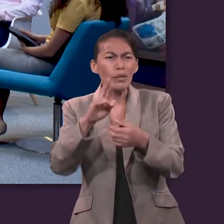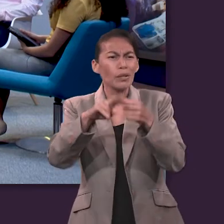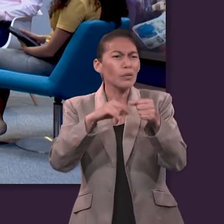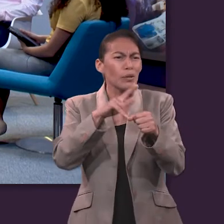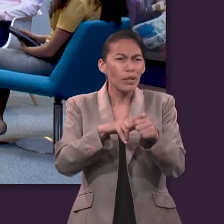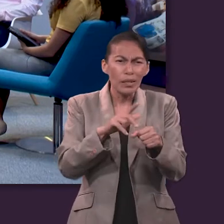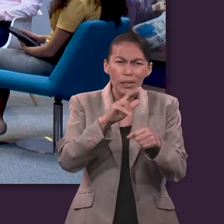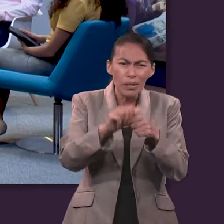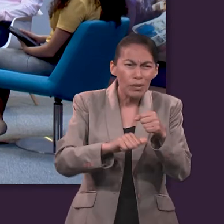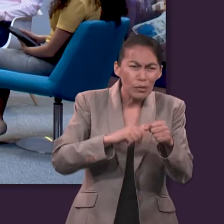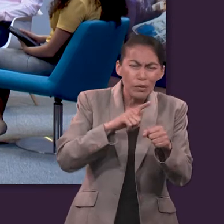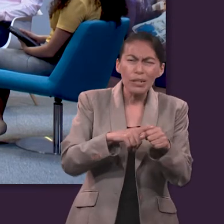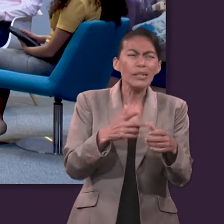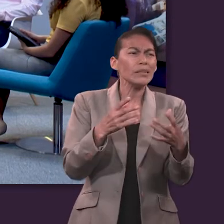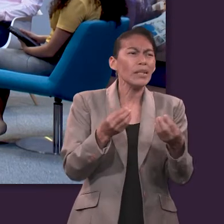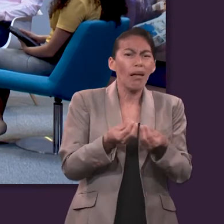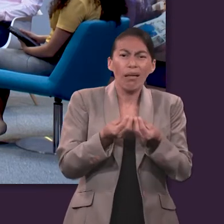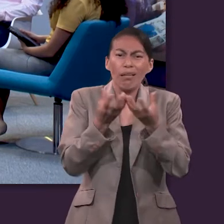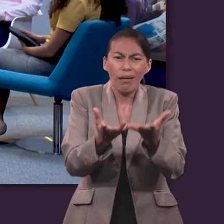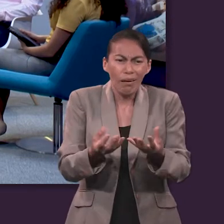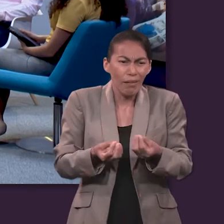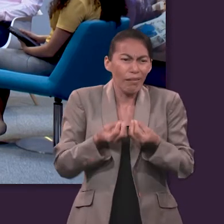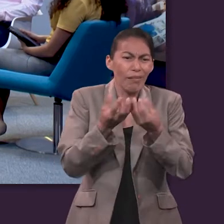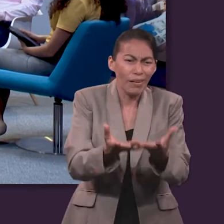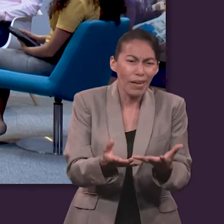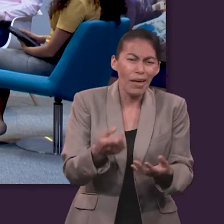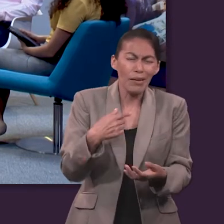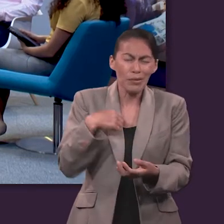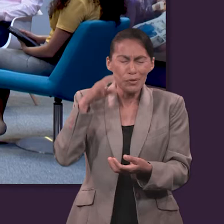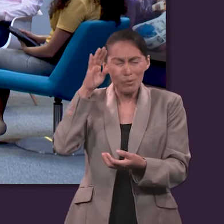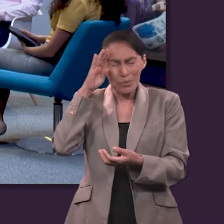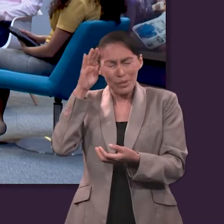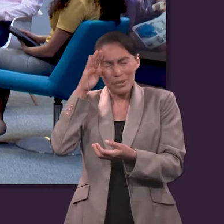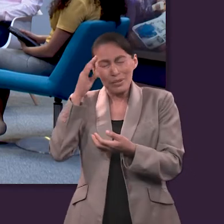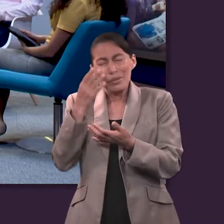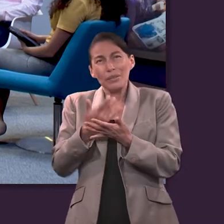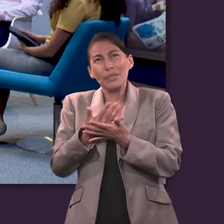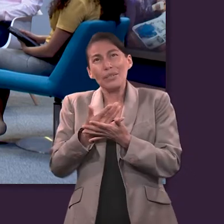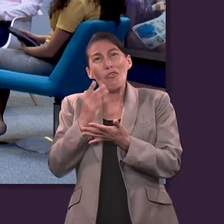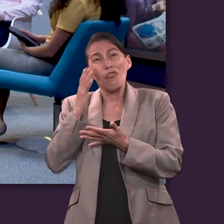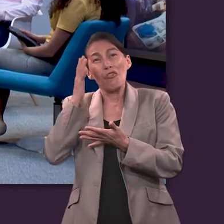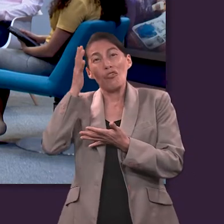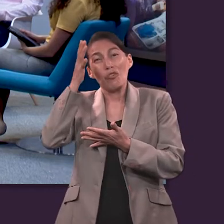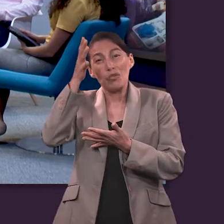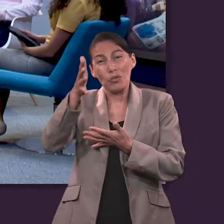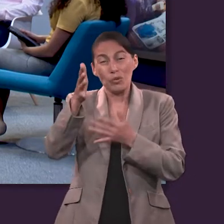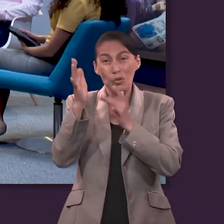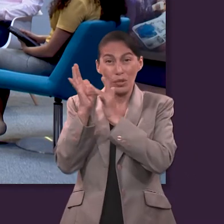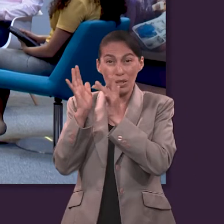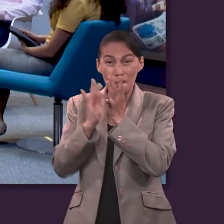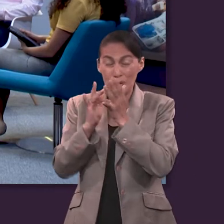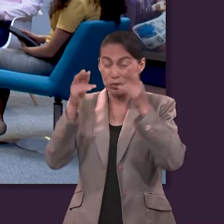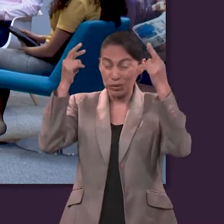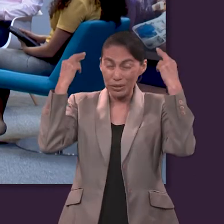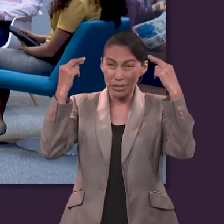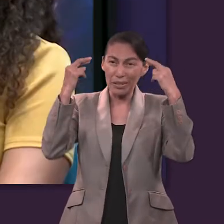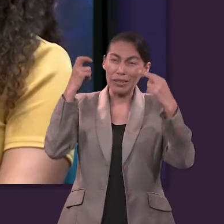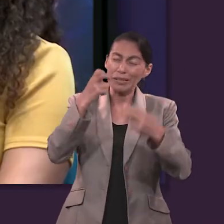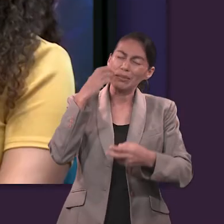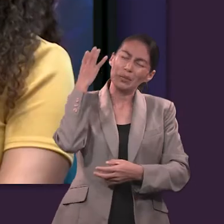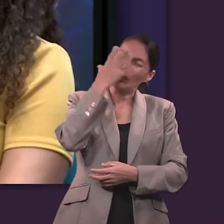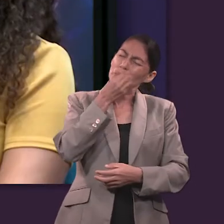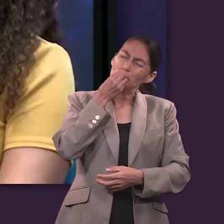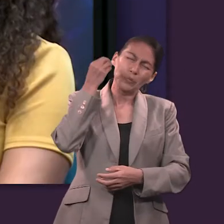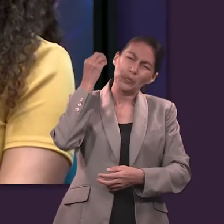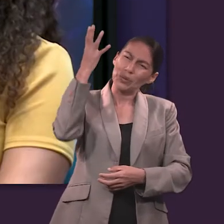otras. Y si ya ocurre esto, estando el pecado, me da una esperanza increíble que esto podrá ser mucho mejor en el futuro